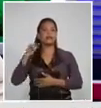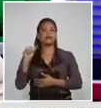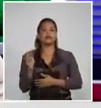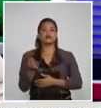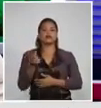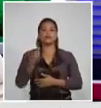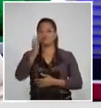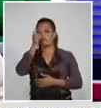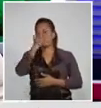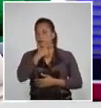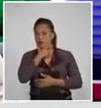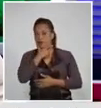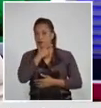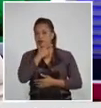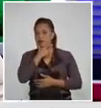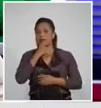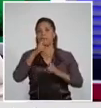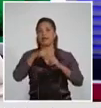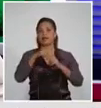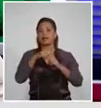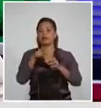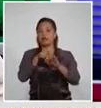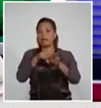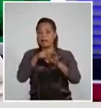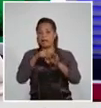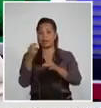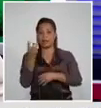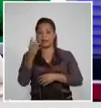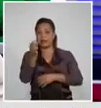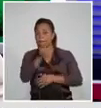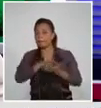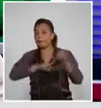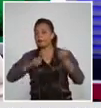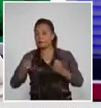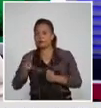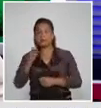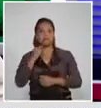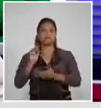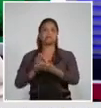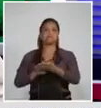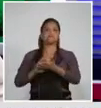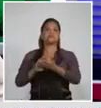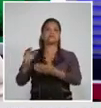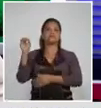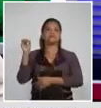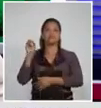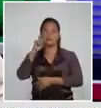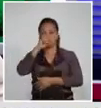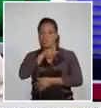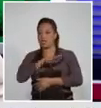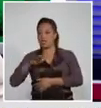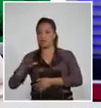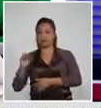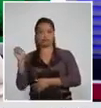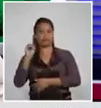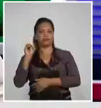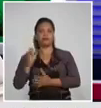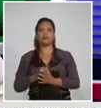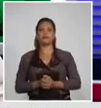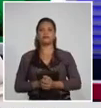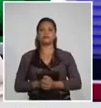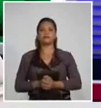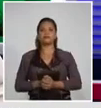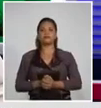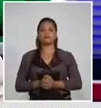de Ávila, Las Tunas y el municipio especial Isla de la Juventud nos reportan casos pediátricos. Y en el día,